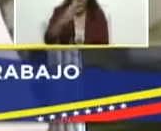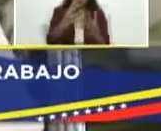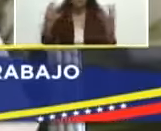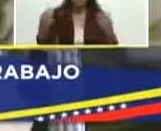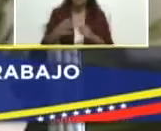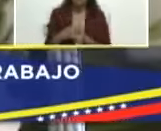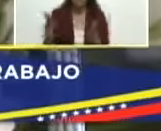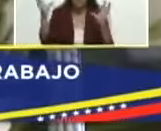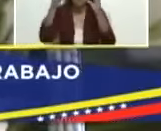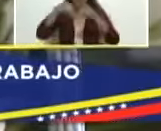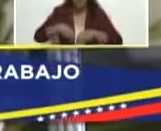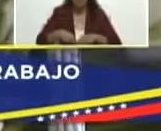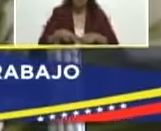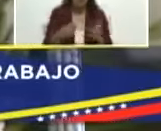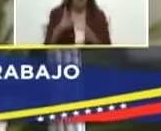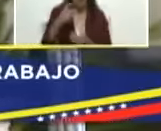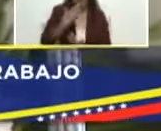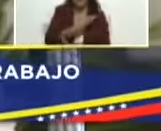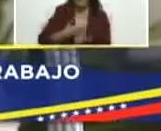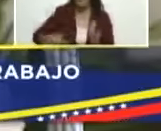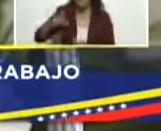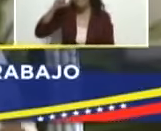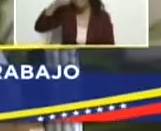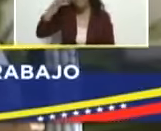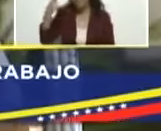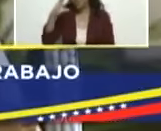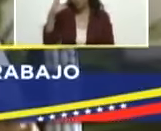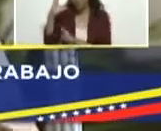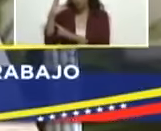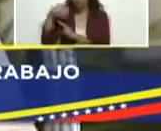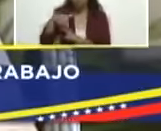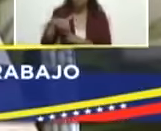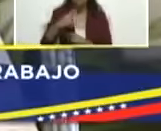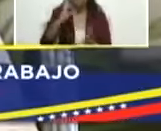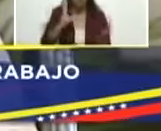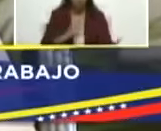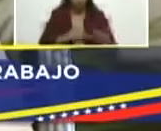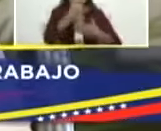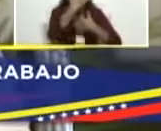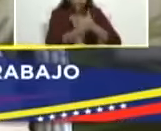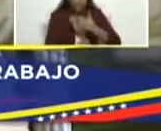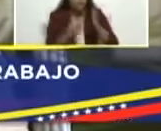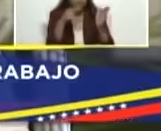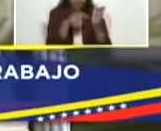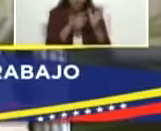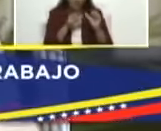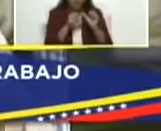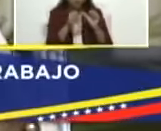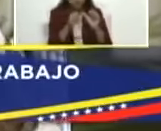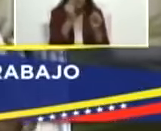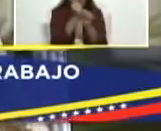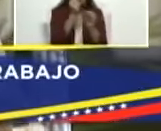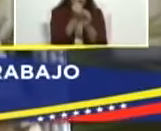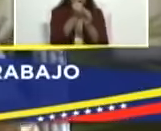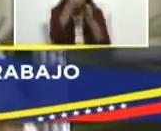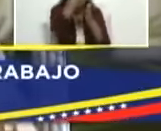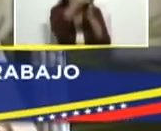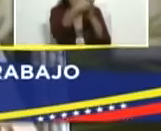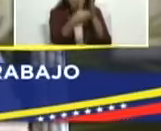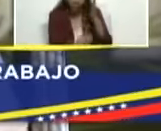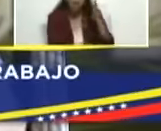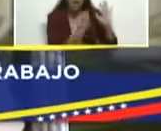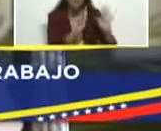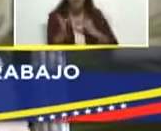inversiones conjuntas y los proyectos que deben continuar la ruta